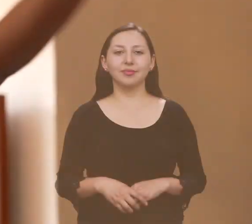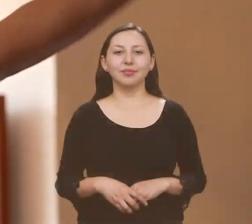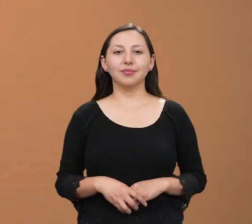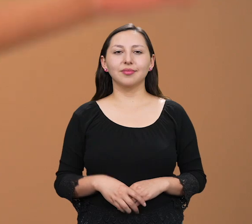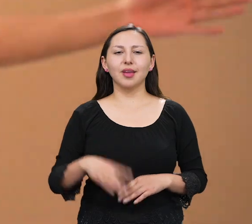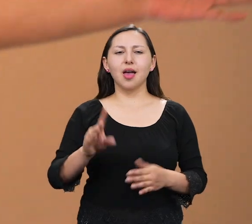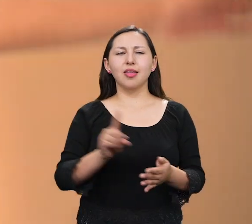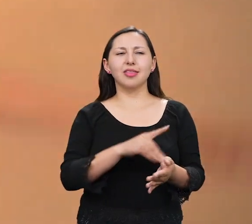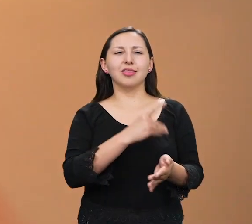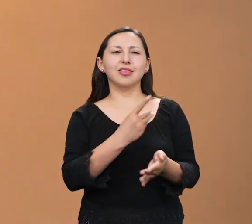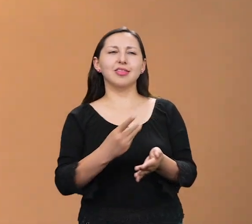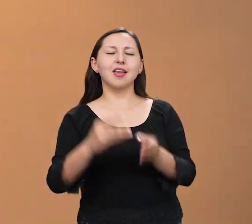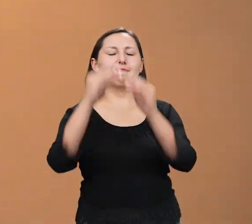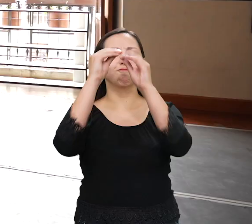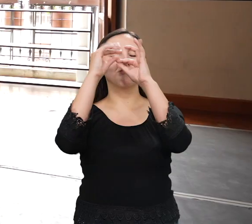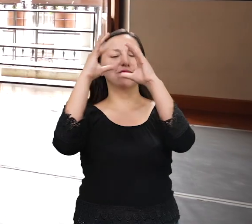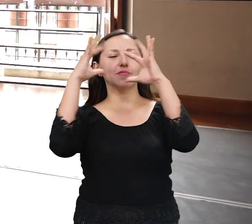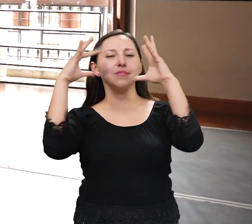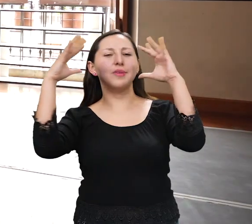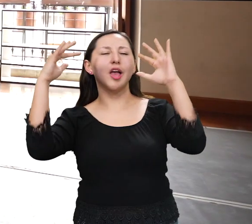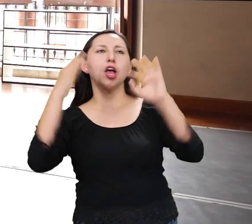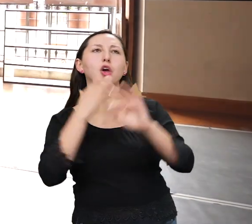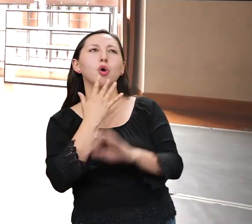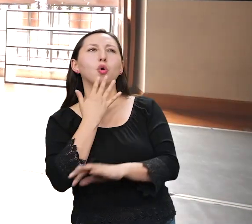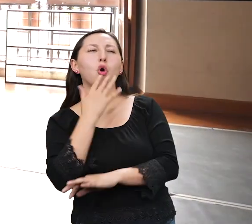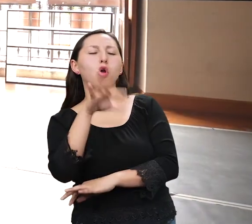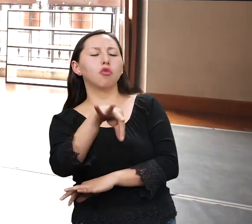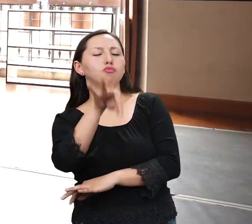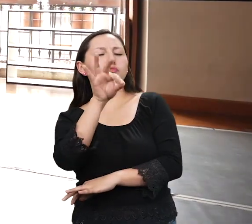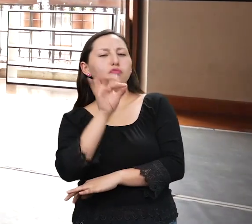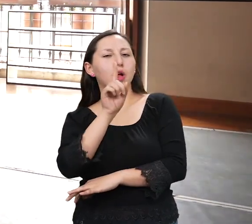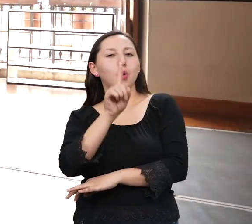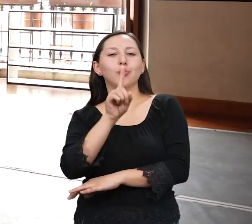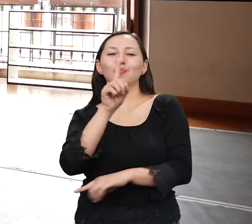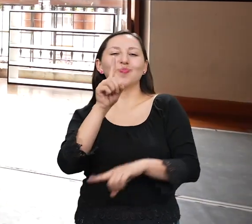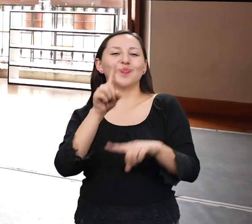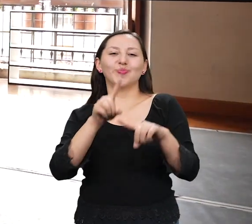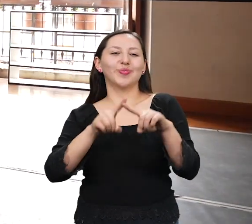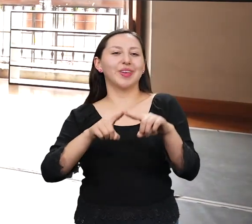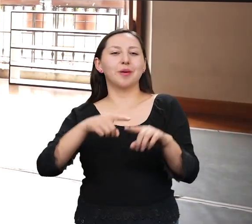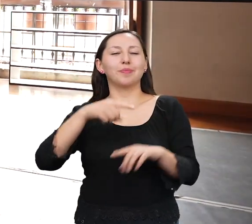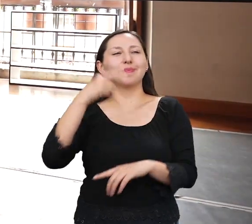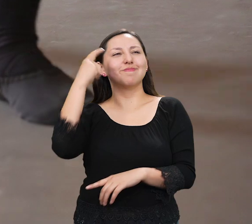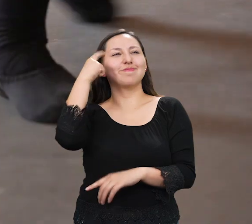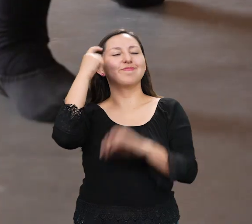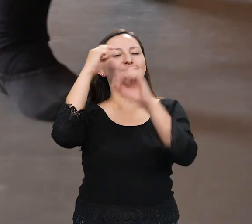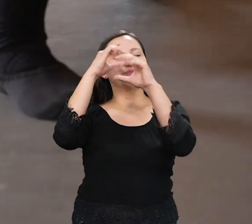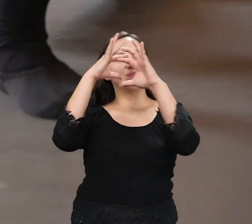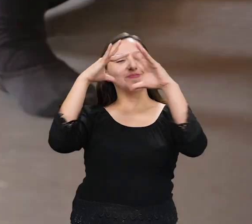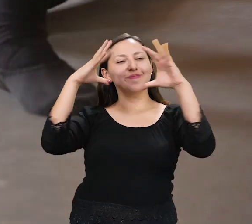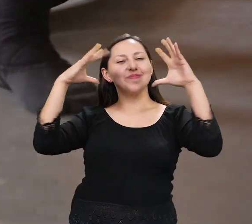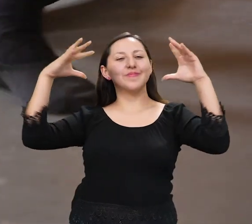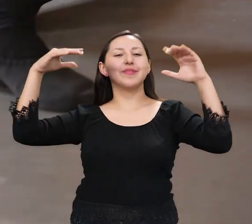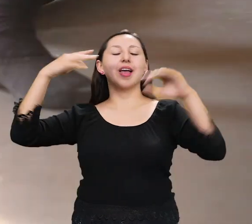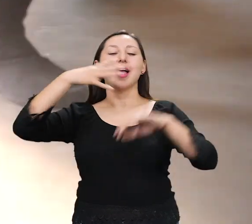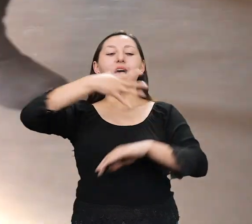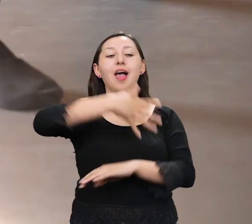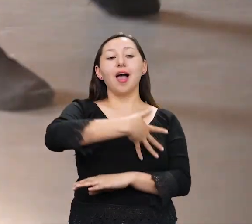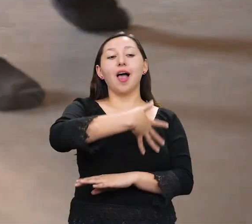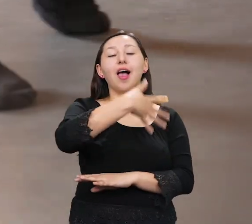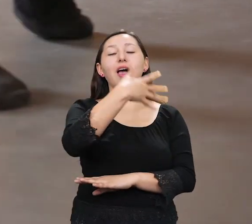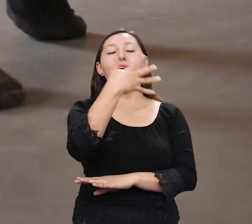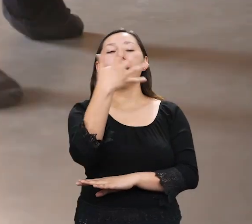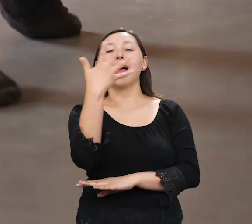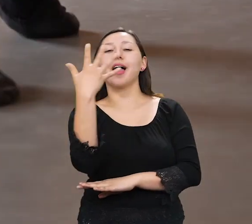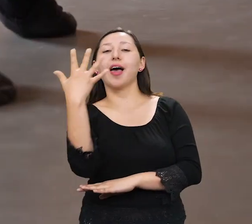Si la danza fuera un color, yo no la podría definir de un solo color. La definiría como un arco iris, porque en la danza hay diferentes matices,